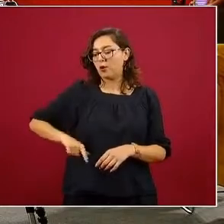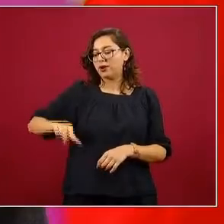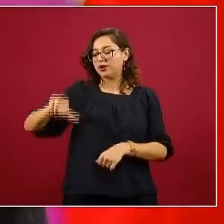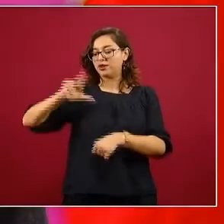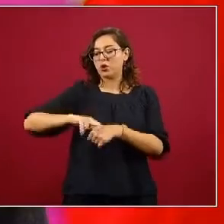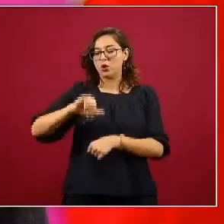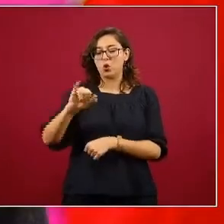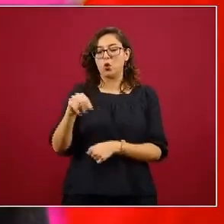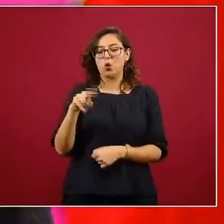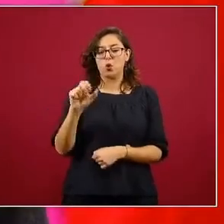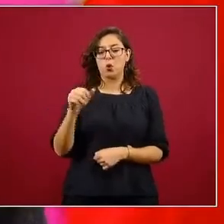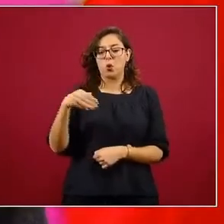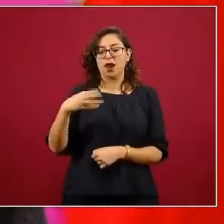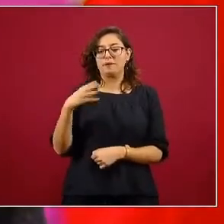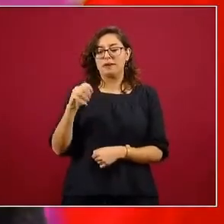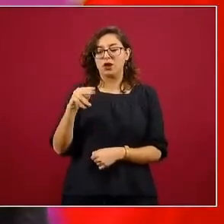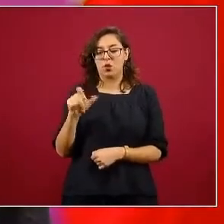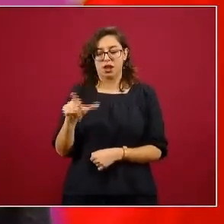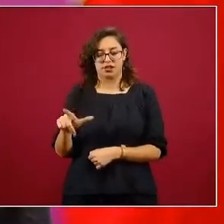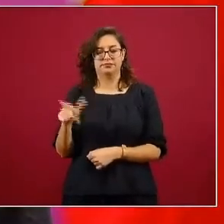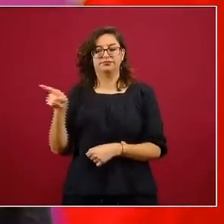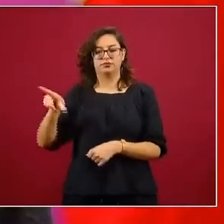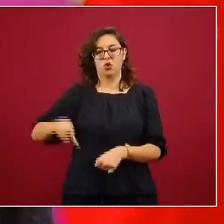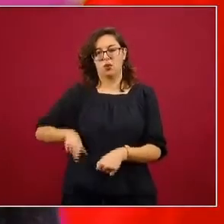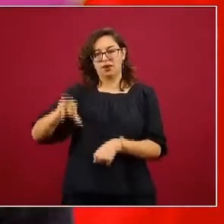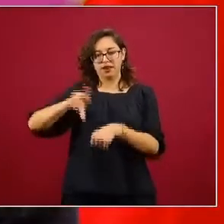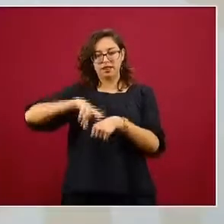Carreras de San Luis Potosí,